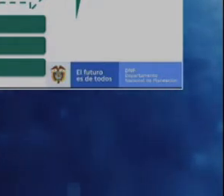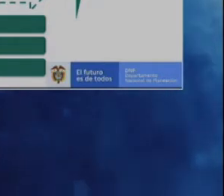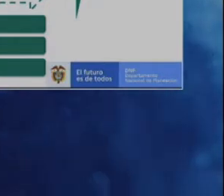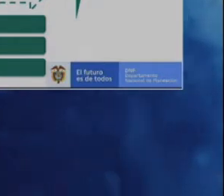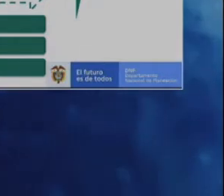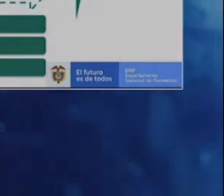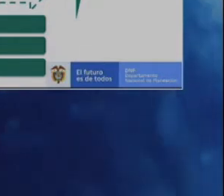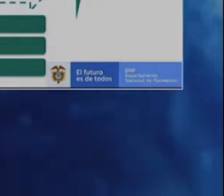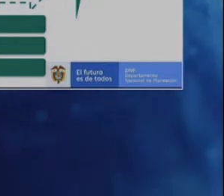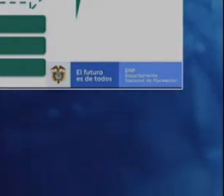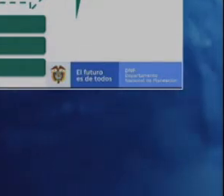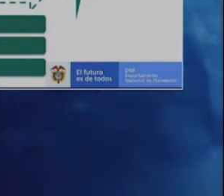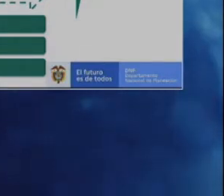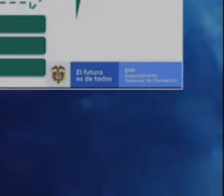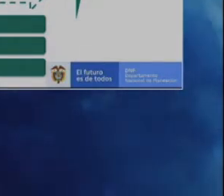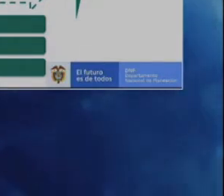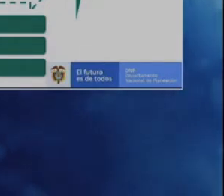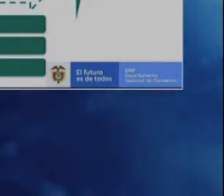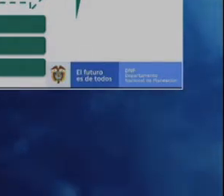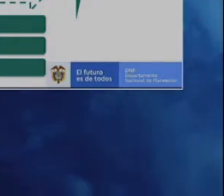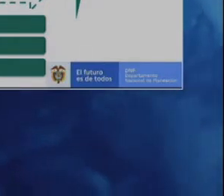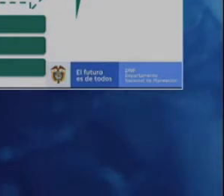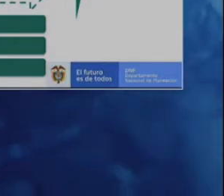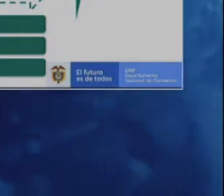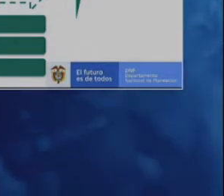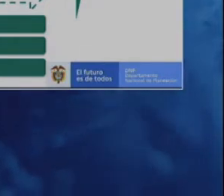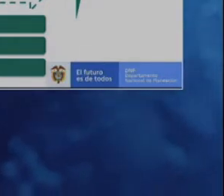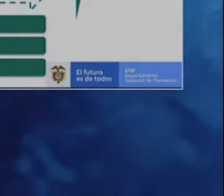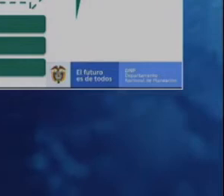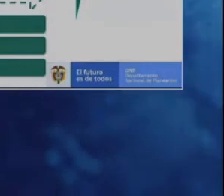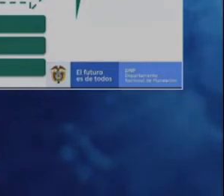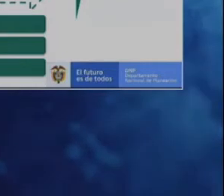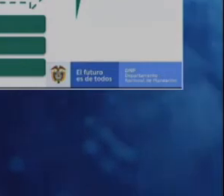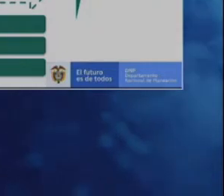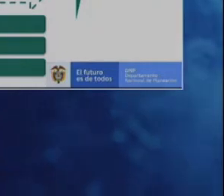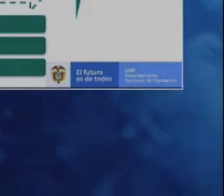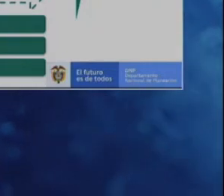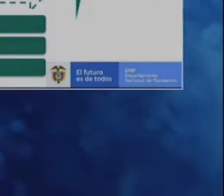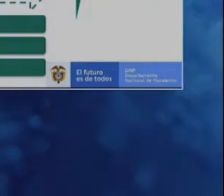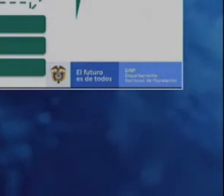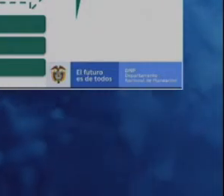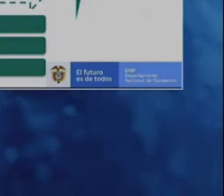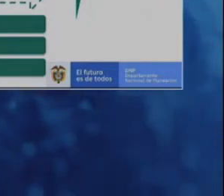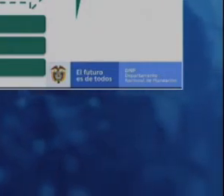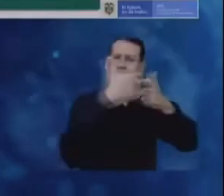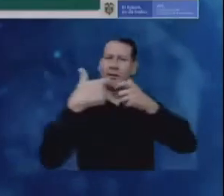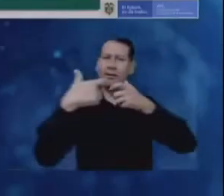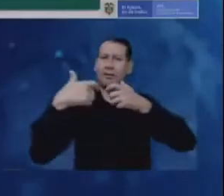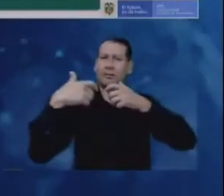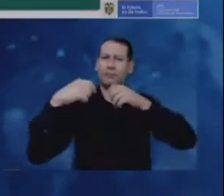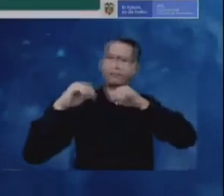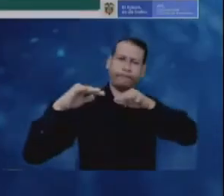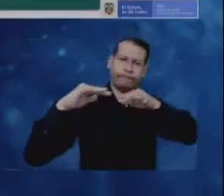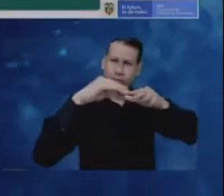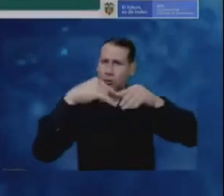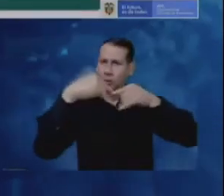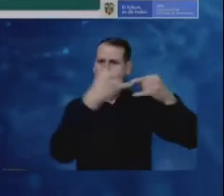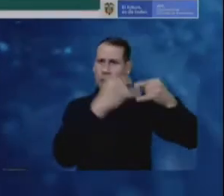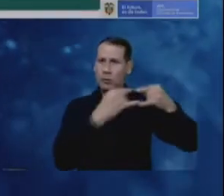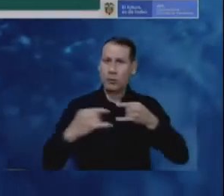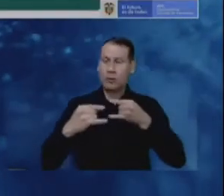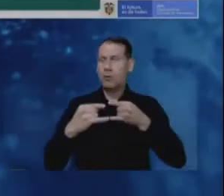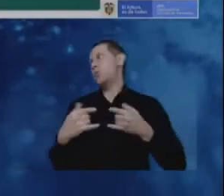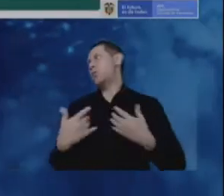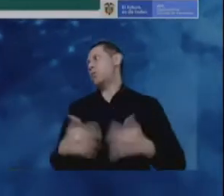decirles básicamente el mensaje clave y es que el espectro, como todos lo sabemos, pues es un insumo estratégico y es habilitador de la cadena de valor del ecosistema digital. Y acá,